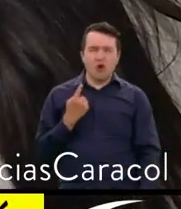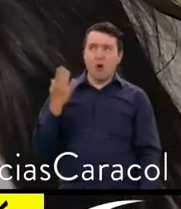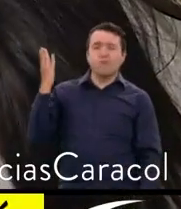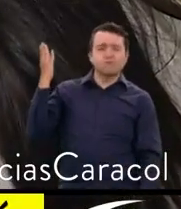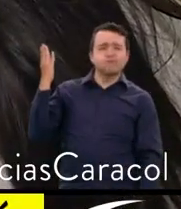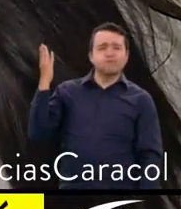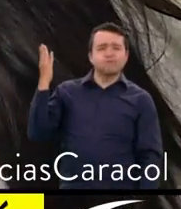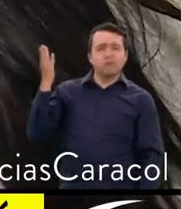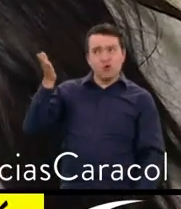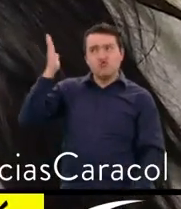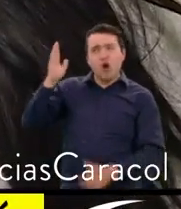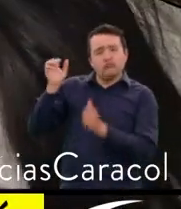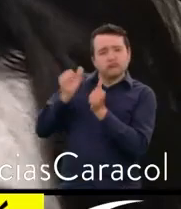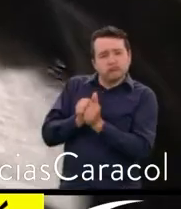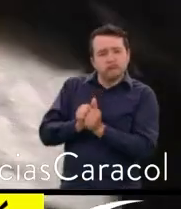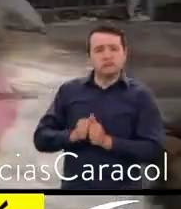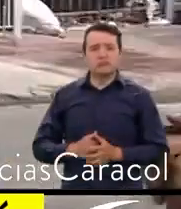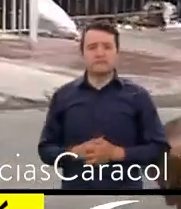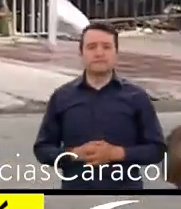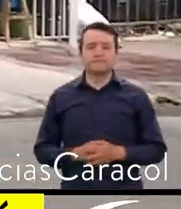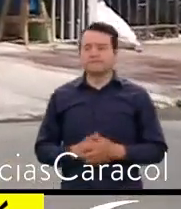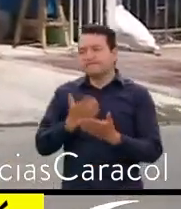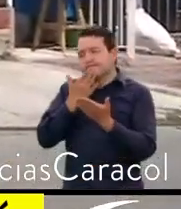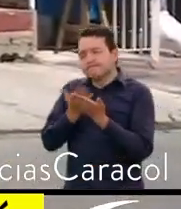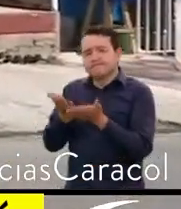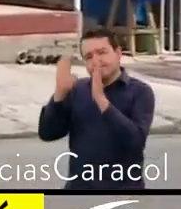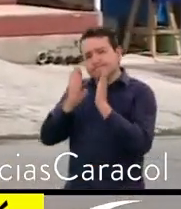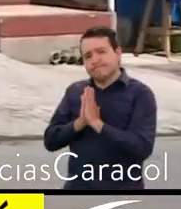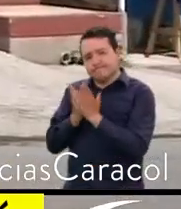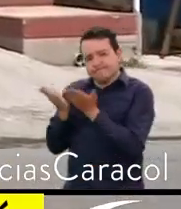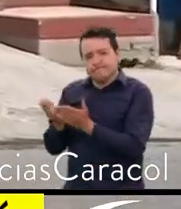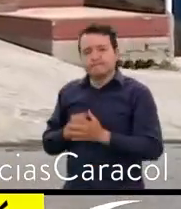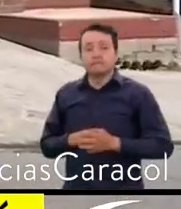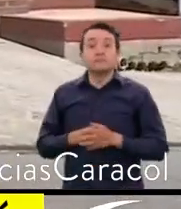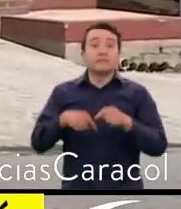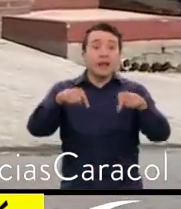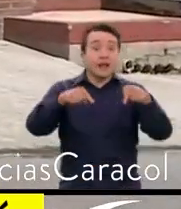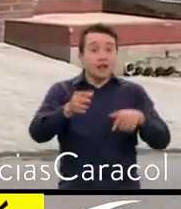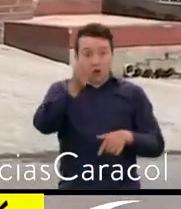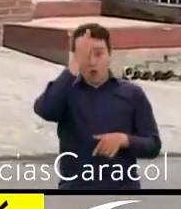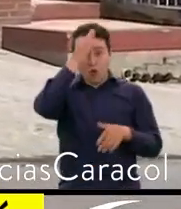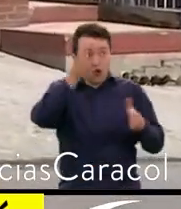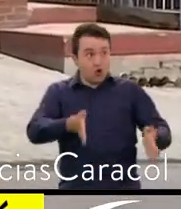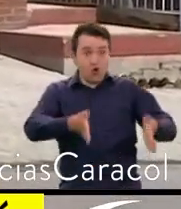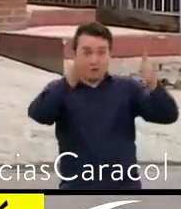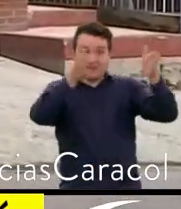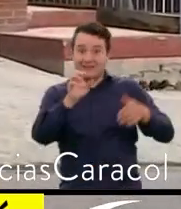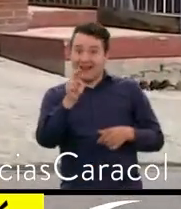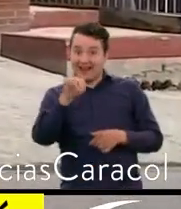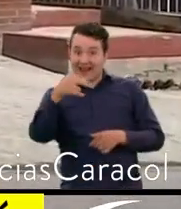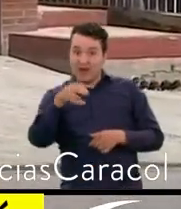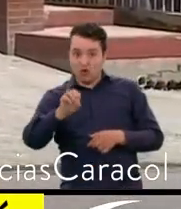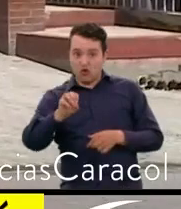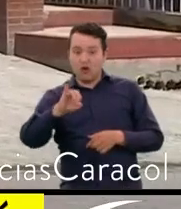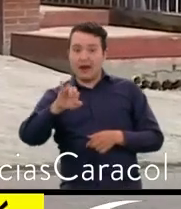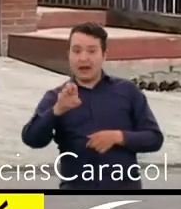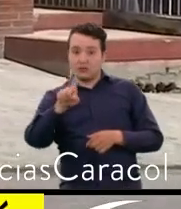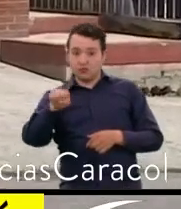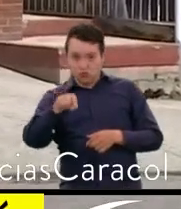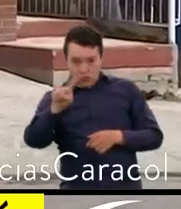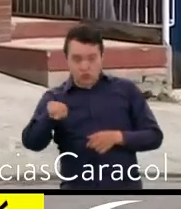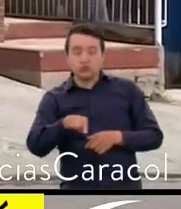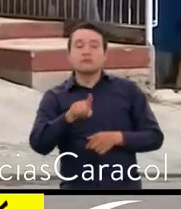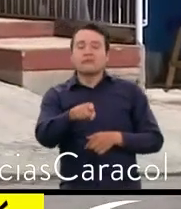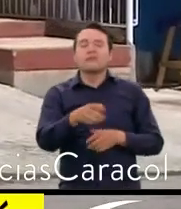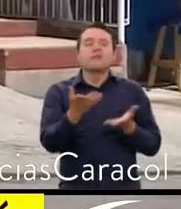hermana muchísimas gracias y bueno miren el hospital niño jesús se concentra principalmente en la atención materno-infantil